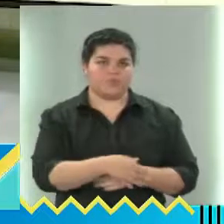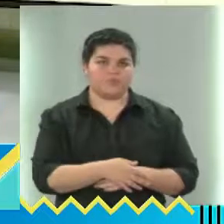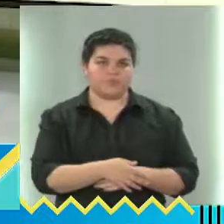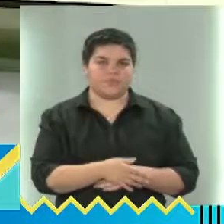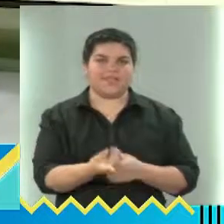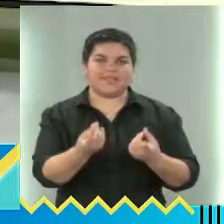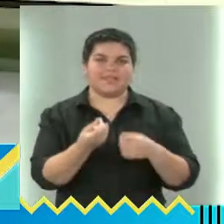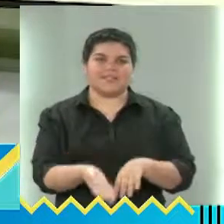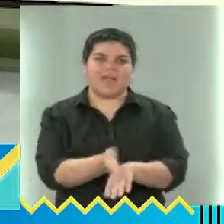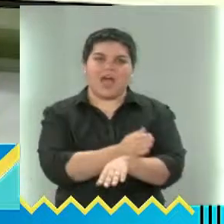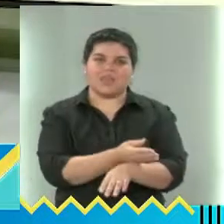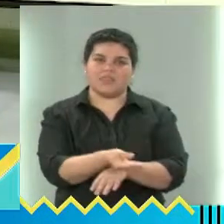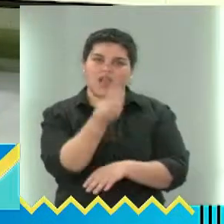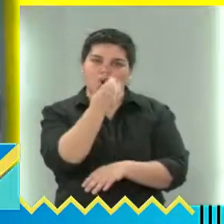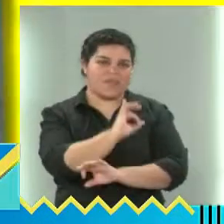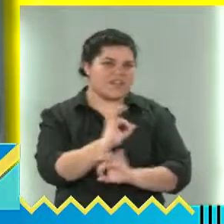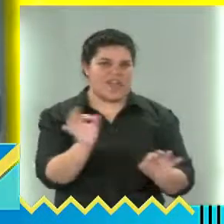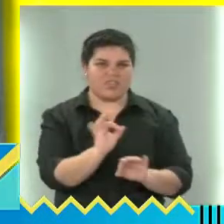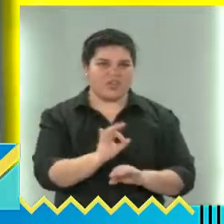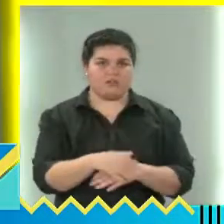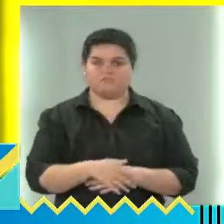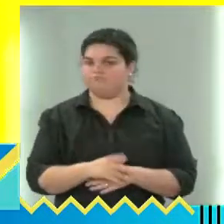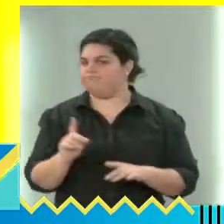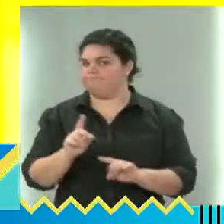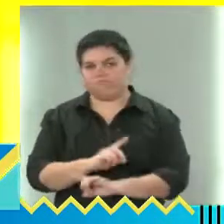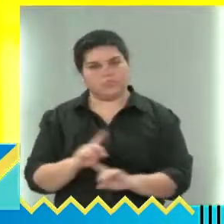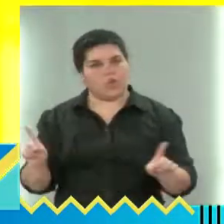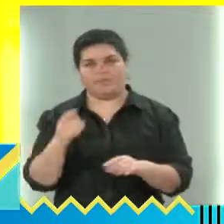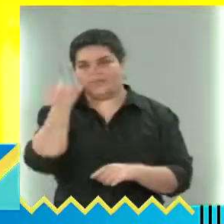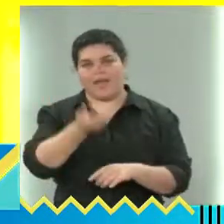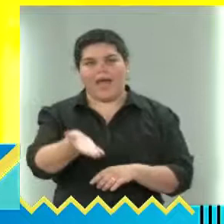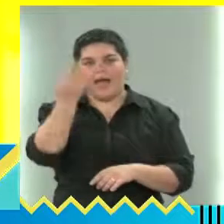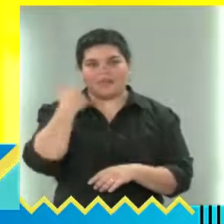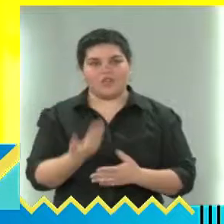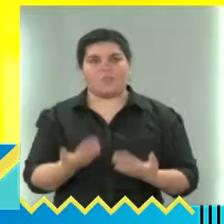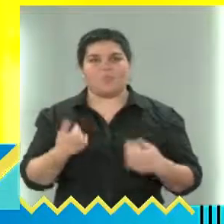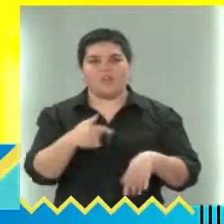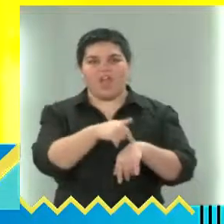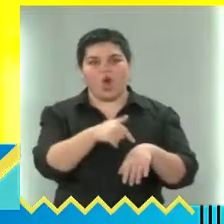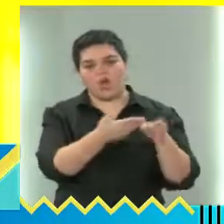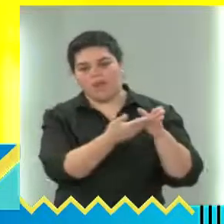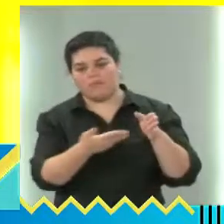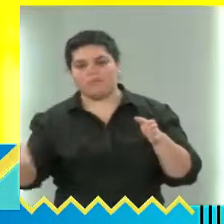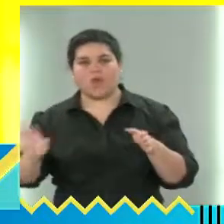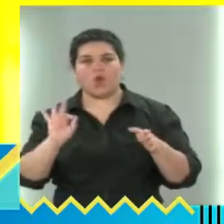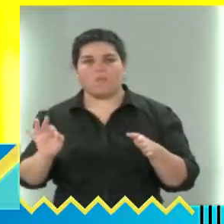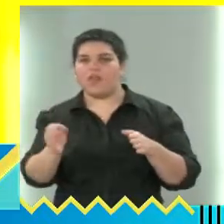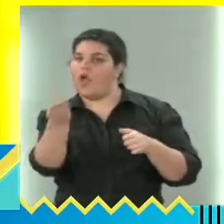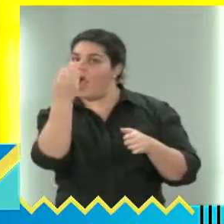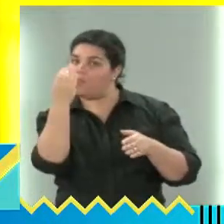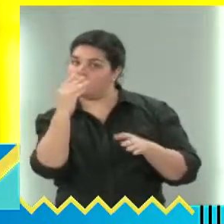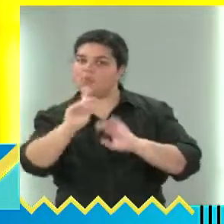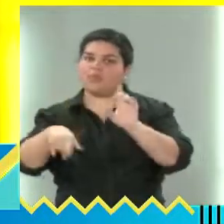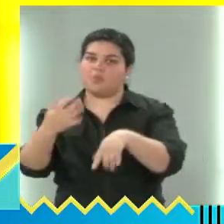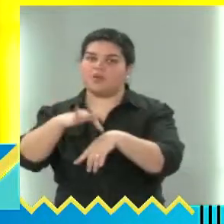ayunas a donar sangre? ¿Esto es verdadero o falso? No, ya dimos las respuestas anteriores, que hemos extendido el horario, o sea, pueden hasta almorzar e ir a